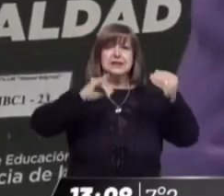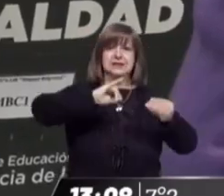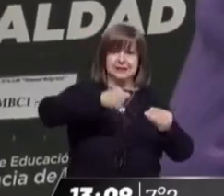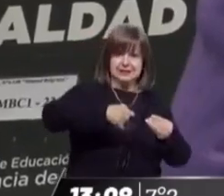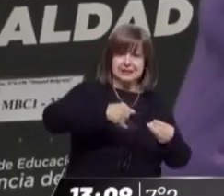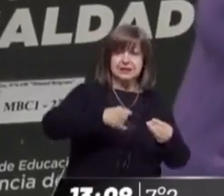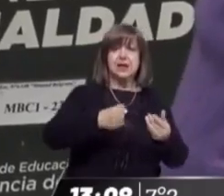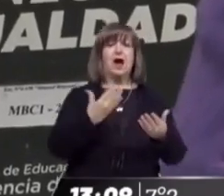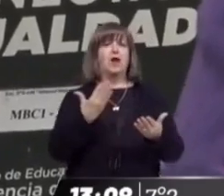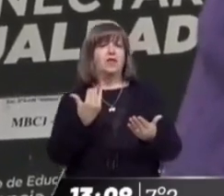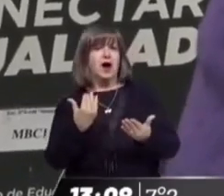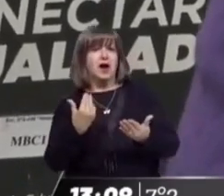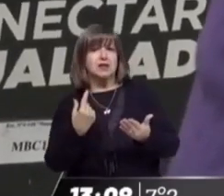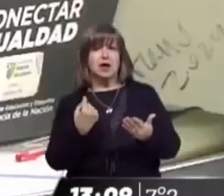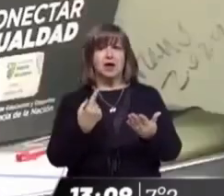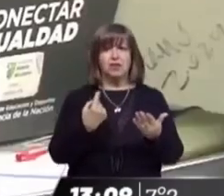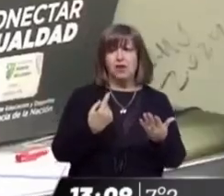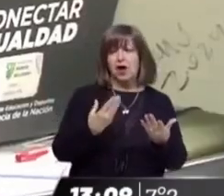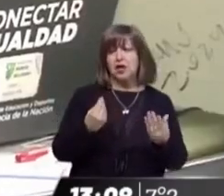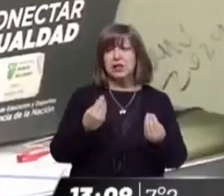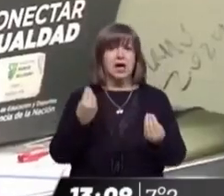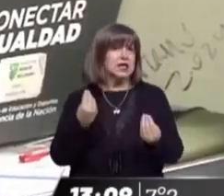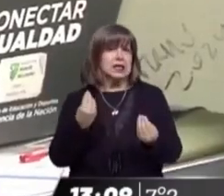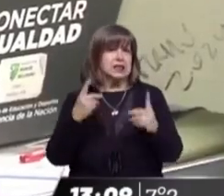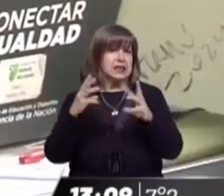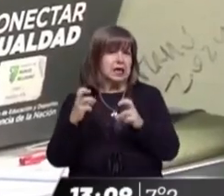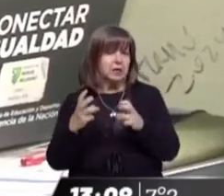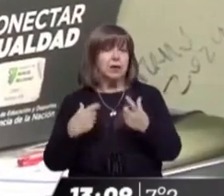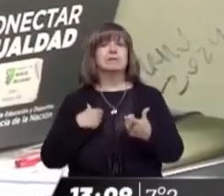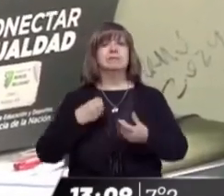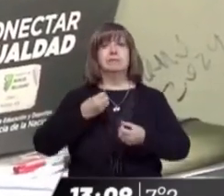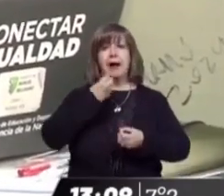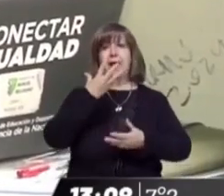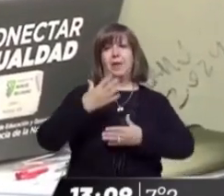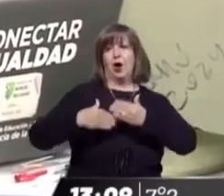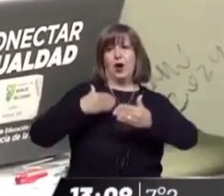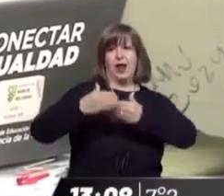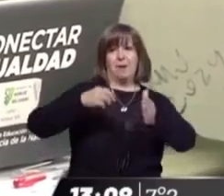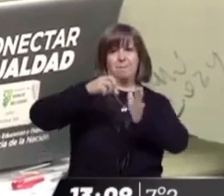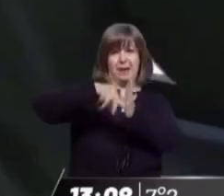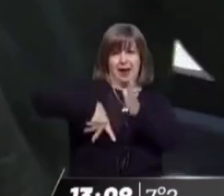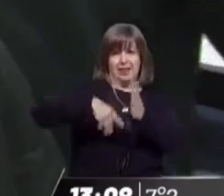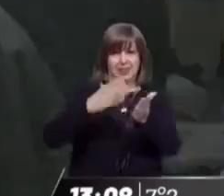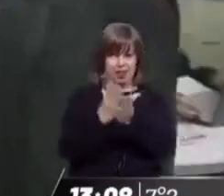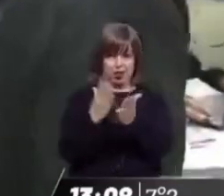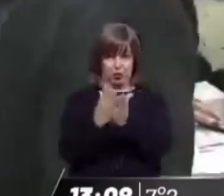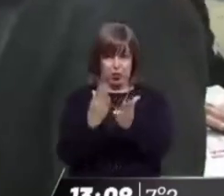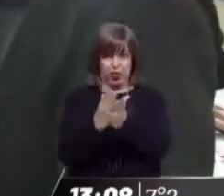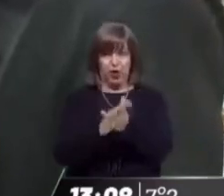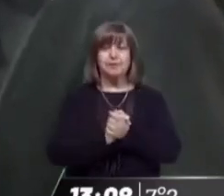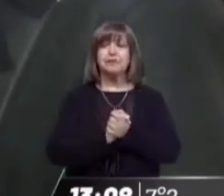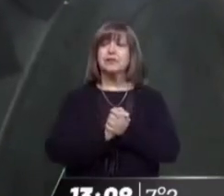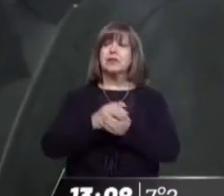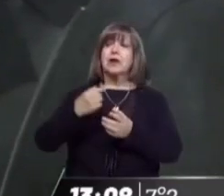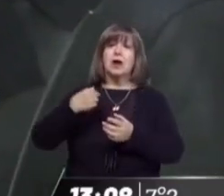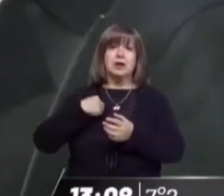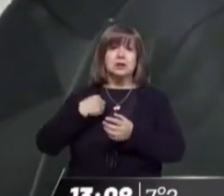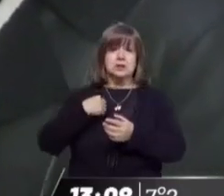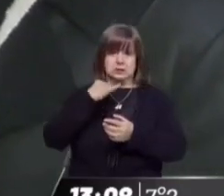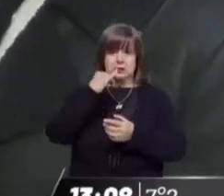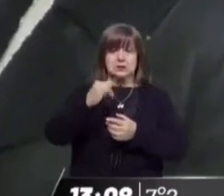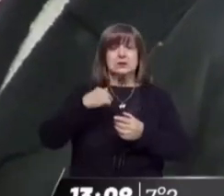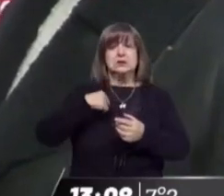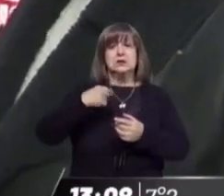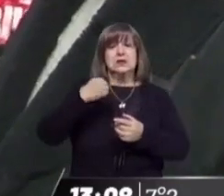mejorar los planes de estudio para no solamente este 2024, sino para los próximos años. Estamos implementando en consecuencia con